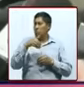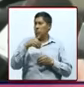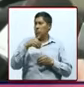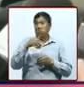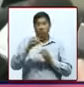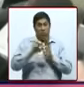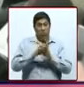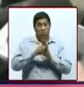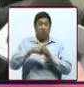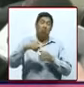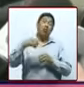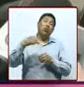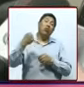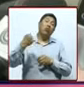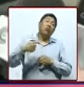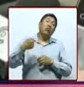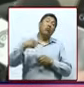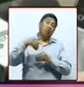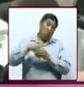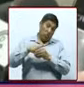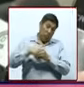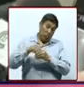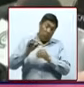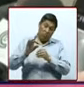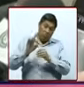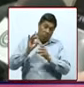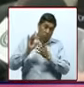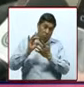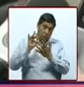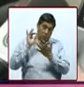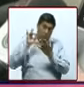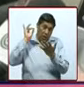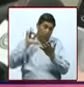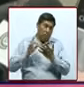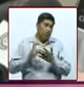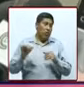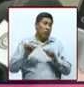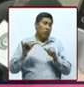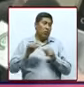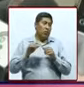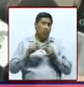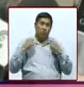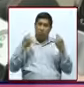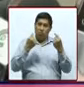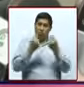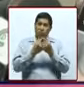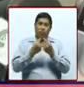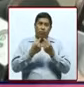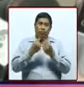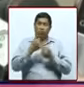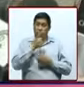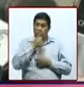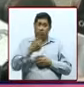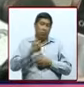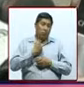especialmente las judiciales, y sobre todo ver el tema de las elecciones primarias que ya estaban encima. Ahora la tarea está